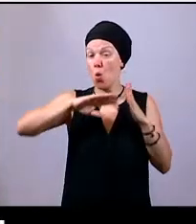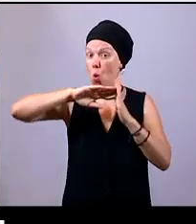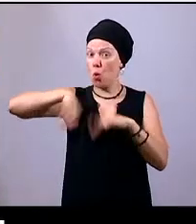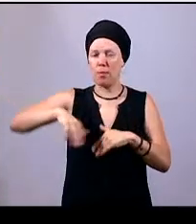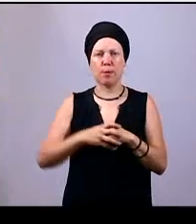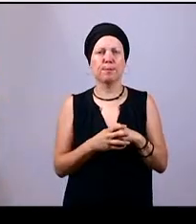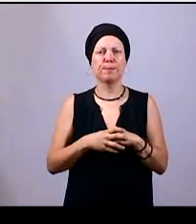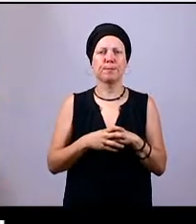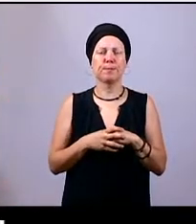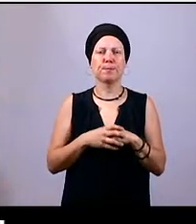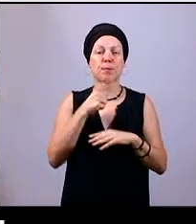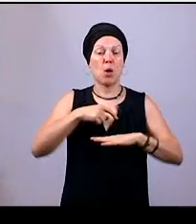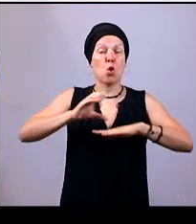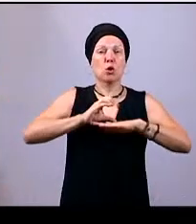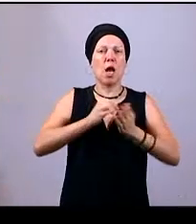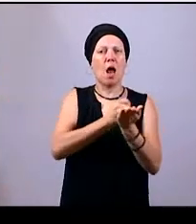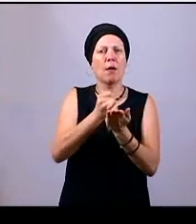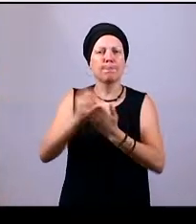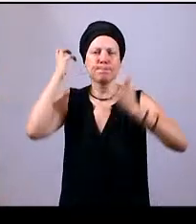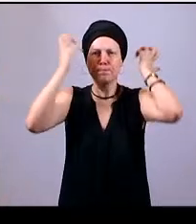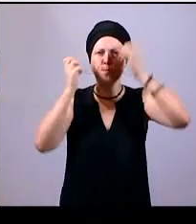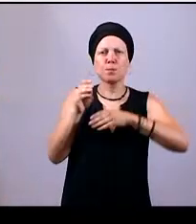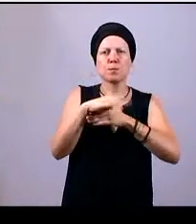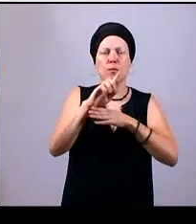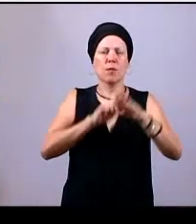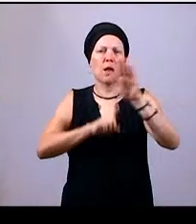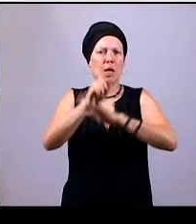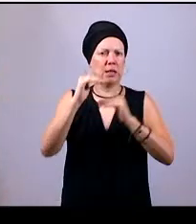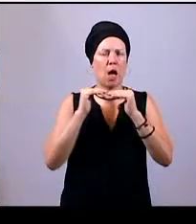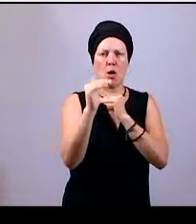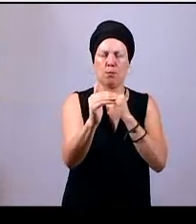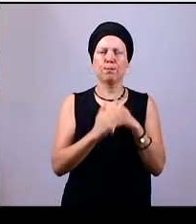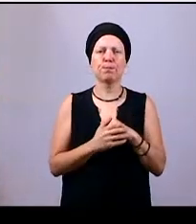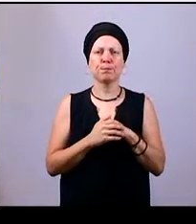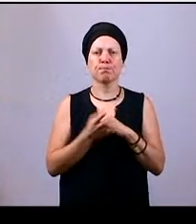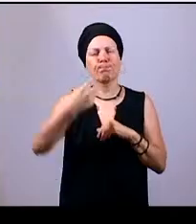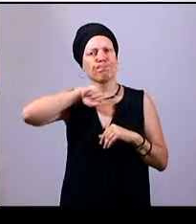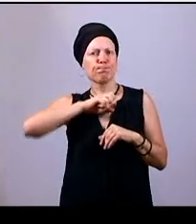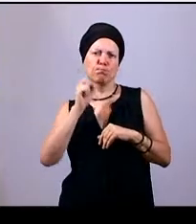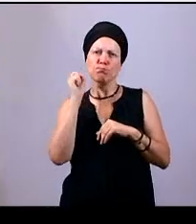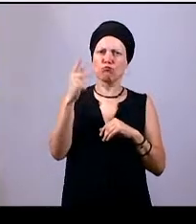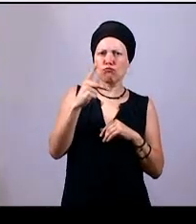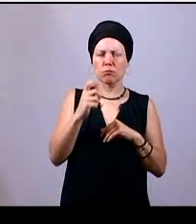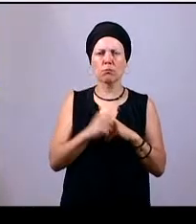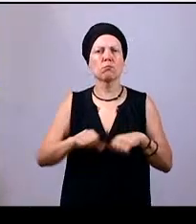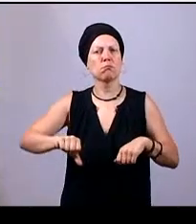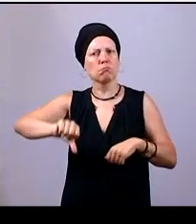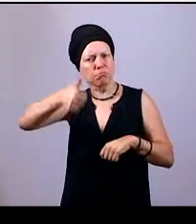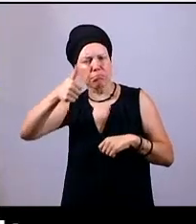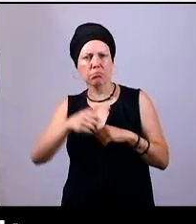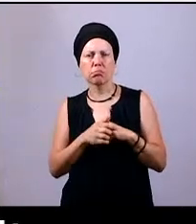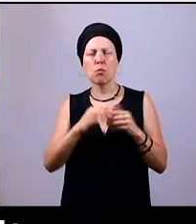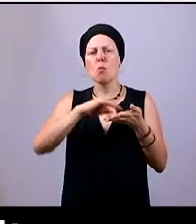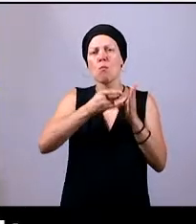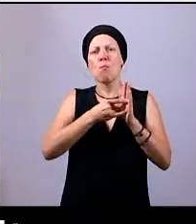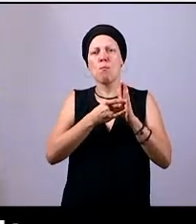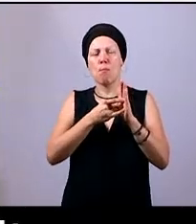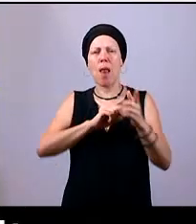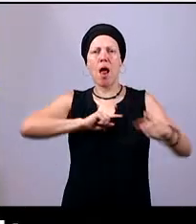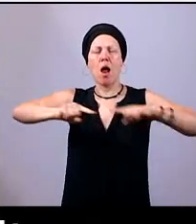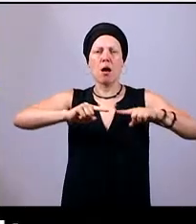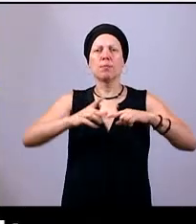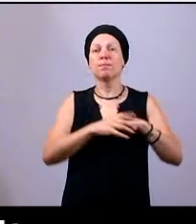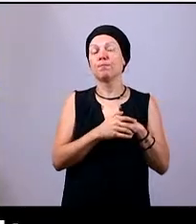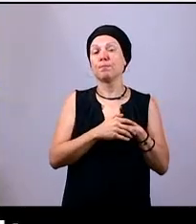el terreno de la Consejería de Agricultura, Ganadería y Desarrollo Sostenible, hemos dado luz verde a un nuevo plan rector de uso y gestión del